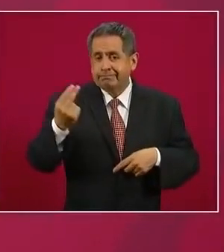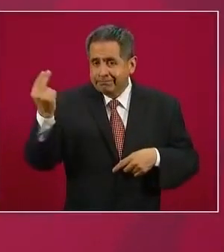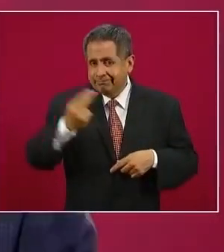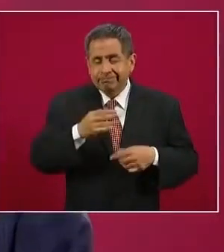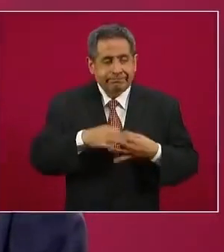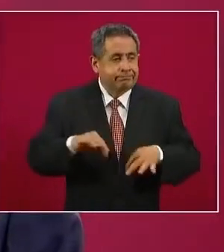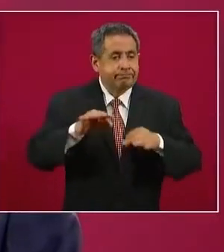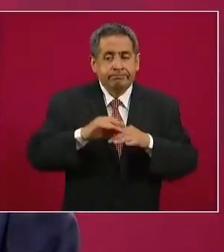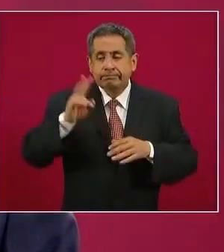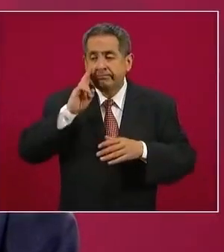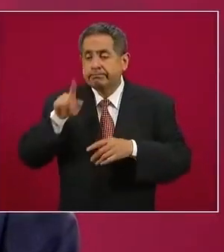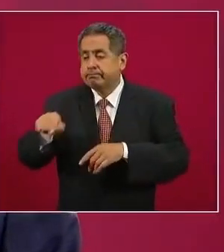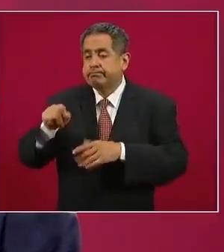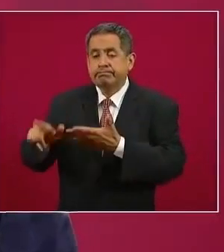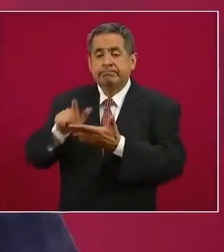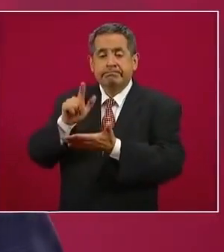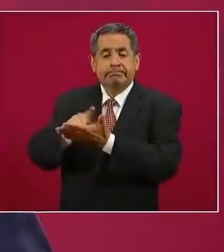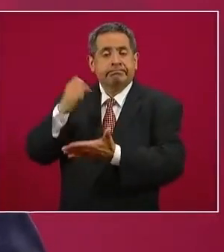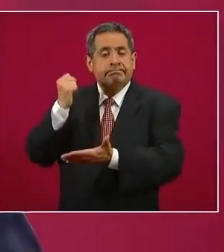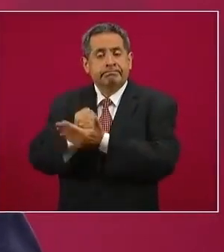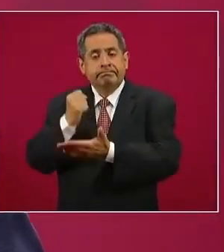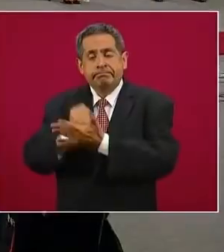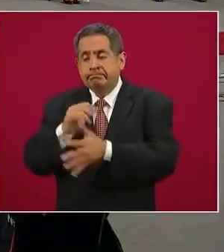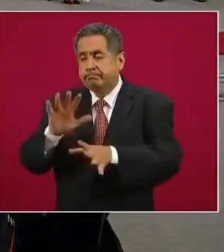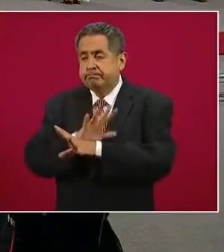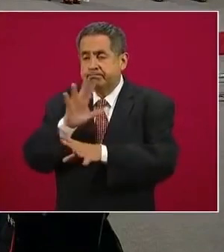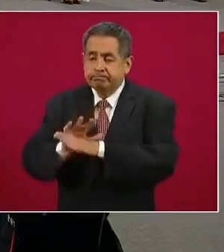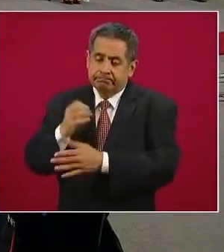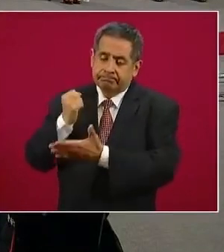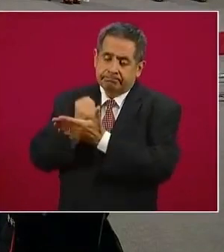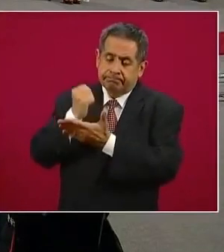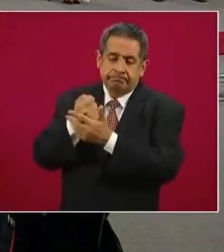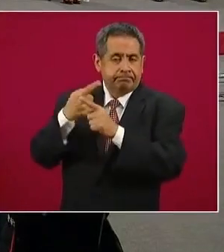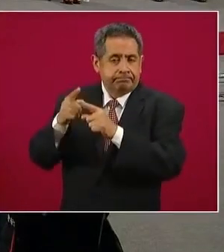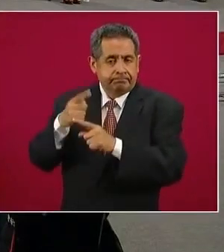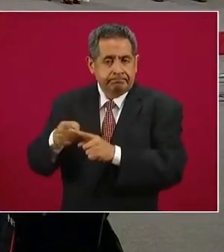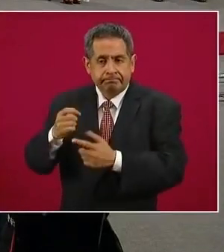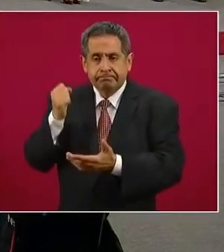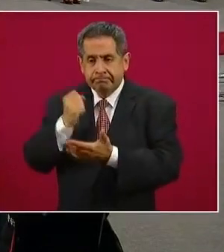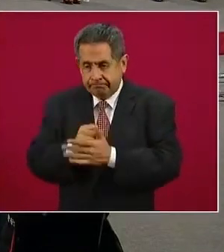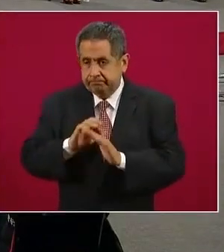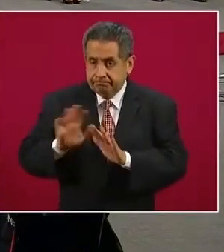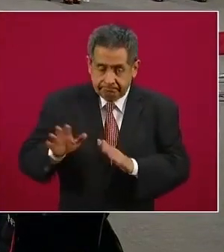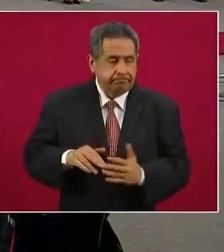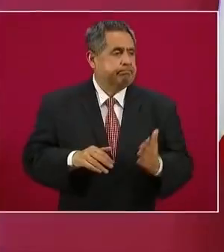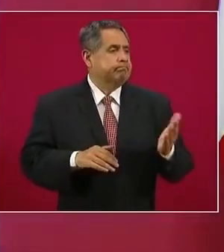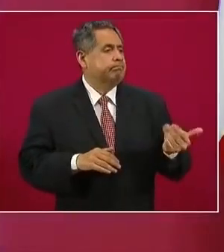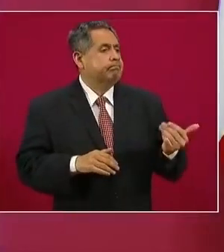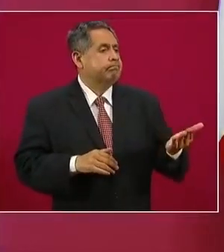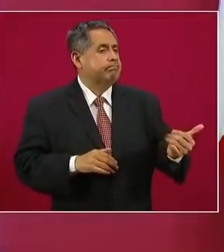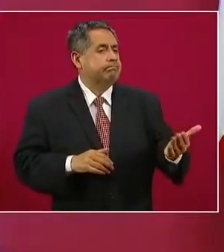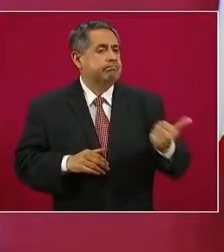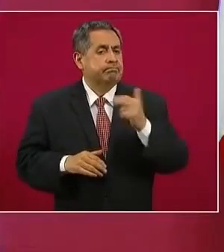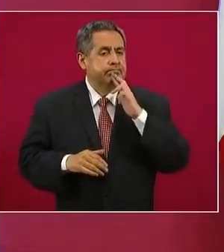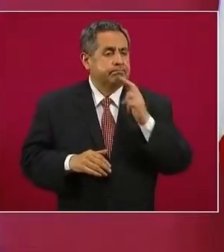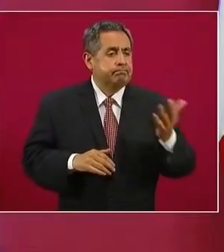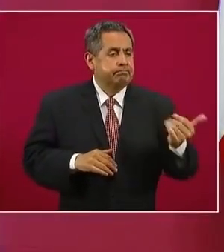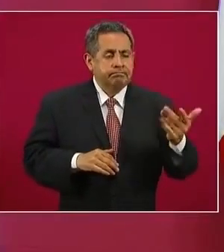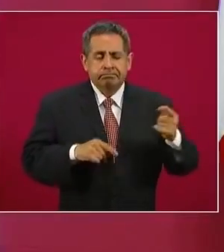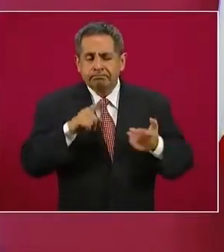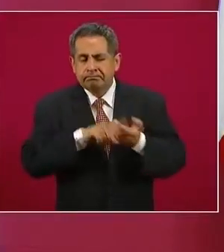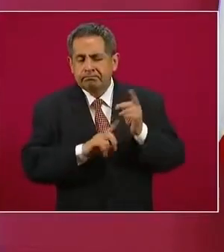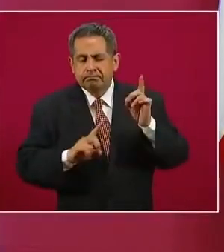de alguien existe el compromiso de darla la instrucción es entregar de inmediato la información a la